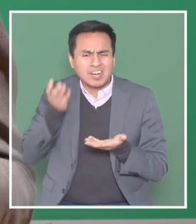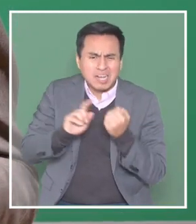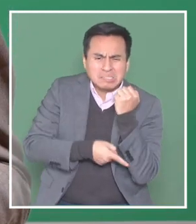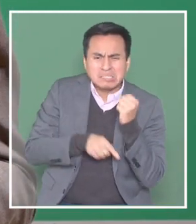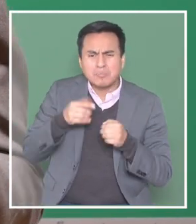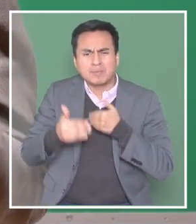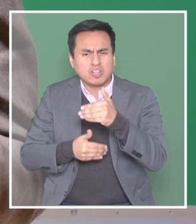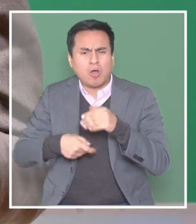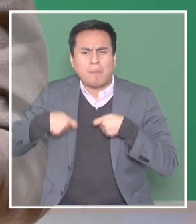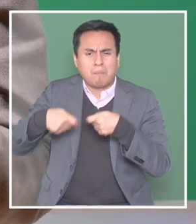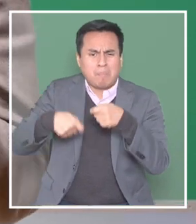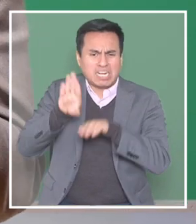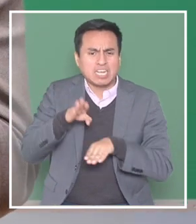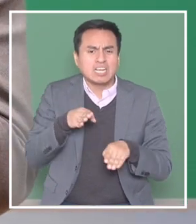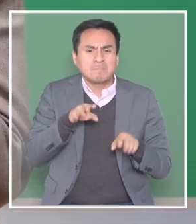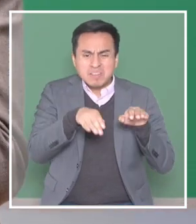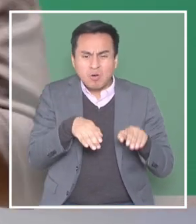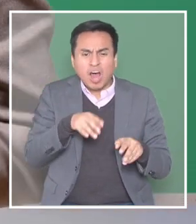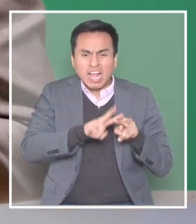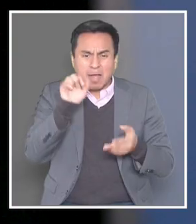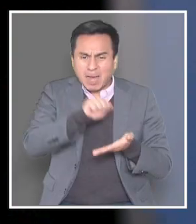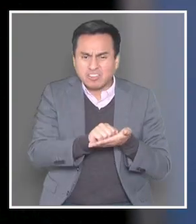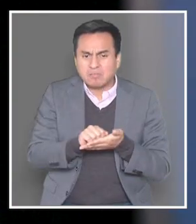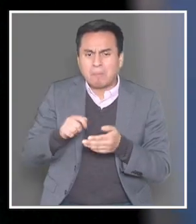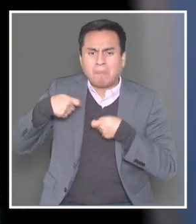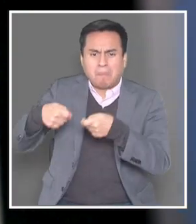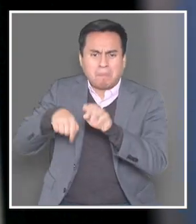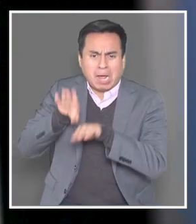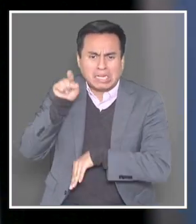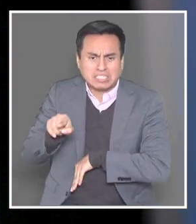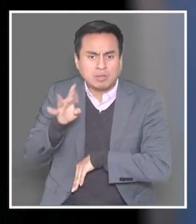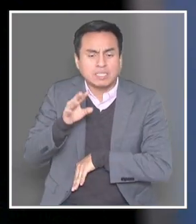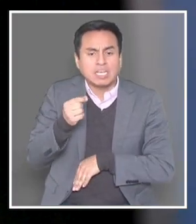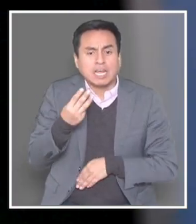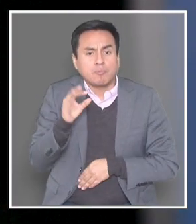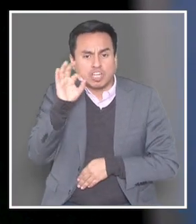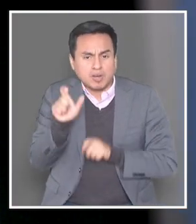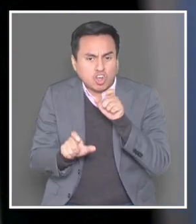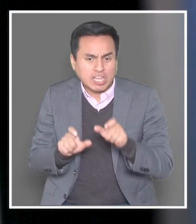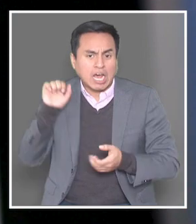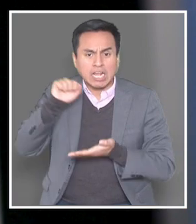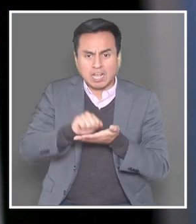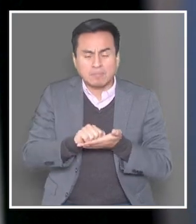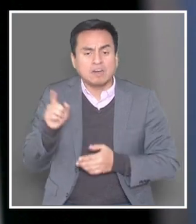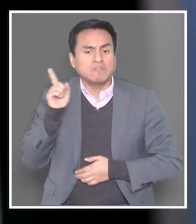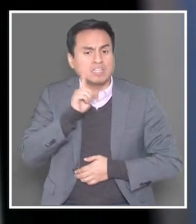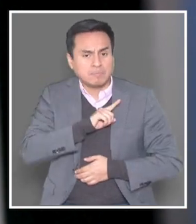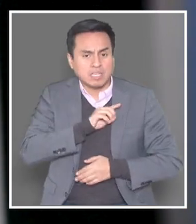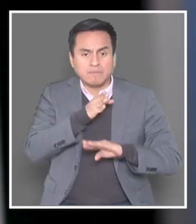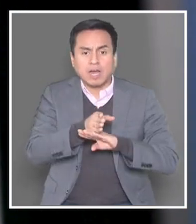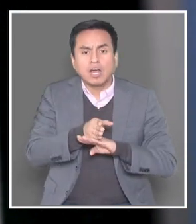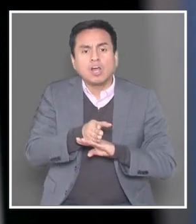incluso un procedimiento que puede ser más costoso que el costo del bien que se está reclamando. Por lo tanto, solo un 3% de las personas que reclaman